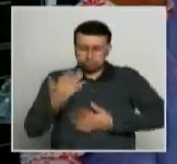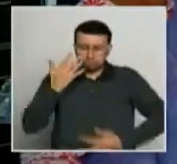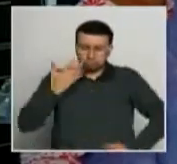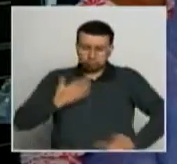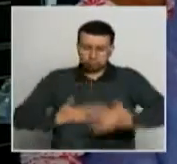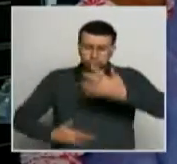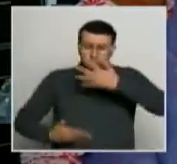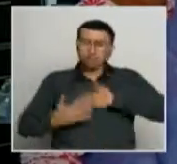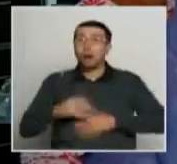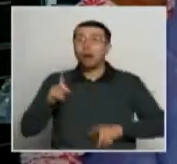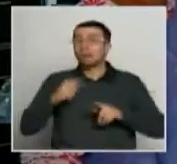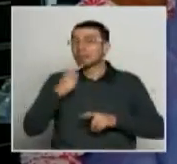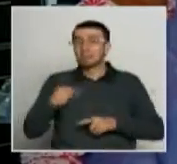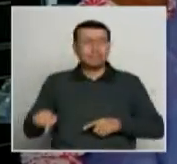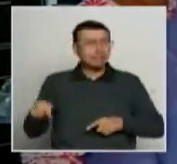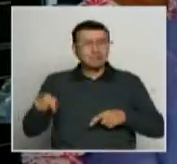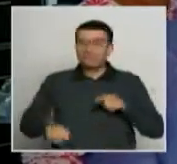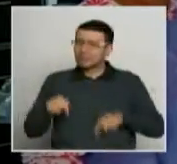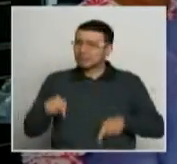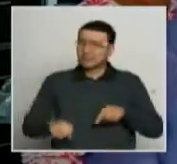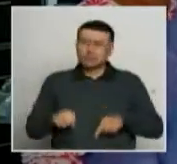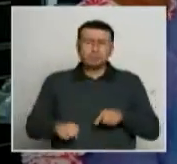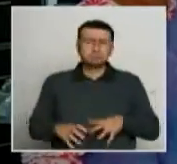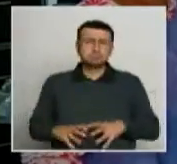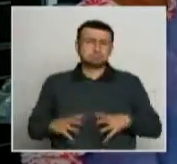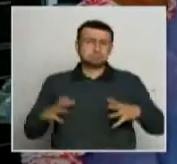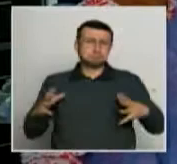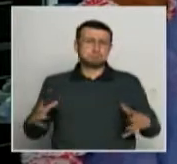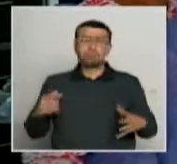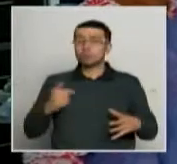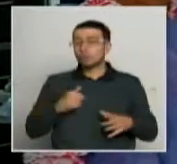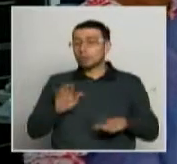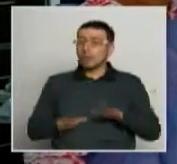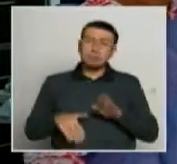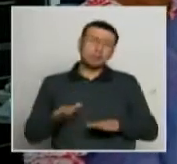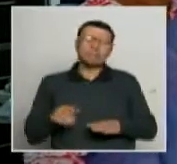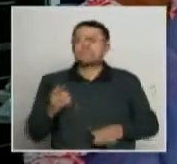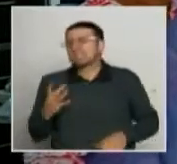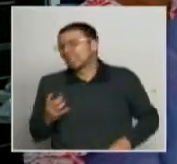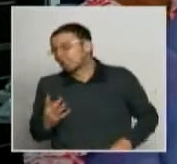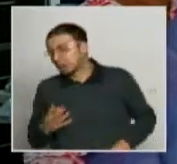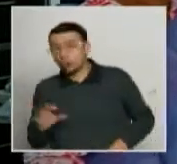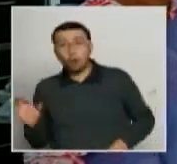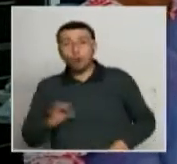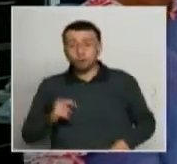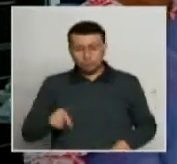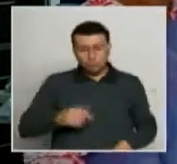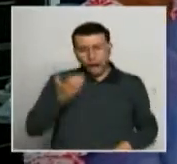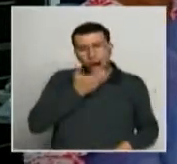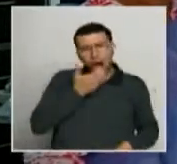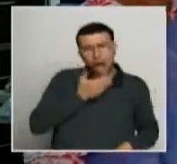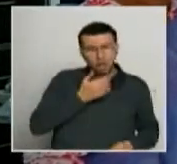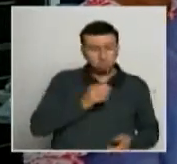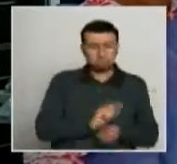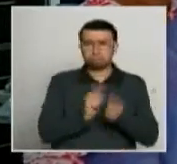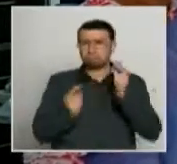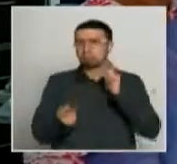muchas personas dicen, se me hinchan las piernas, me duele cuando camino un ratico, se me cambia de temperatura las